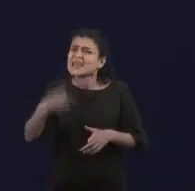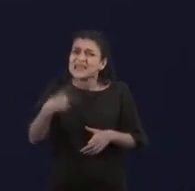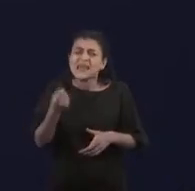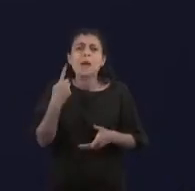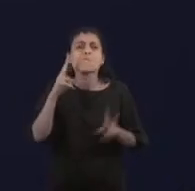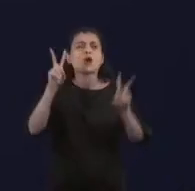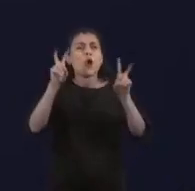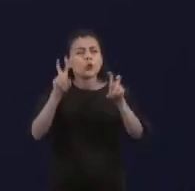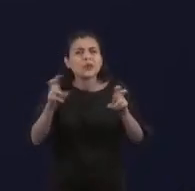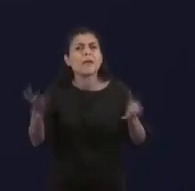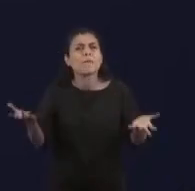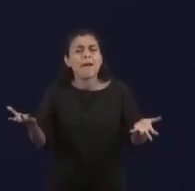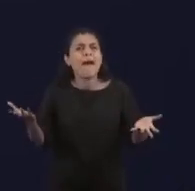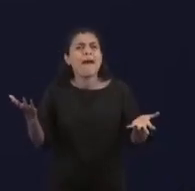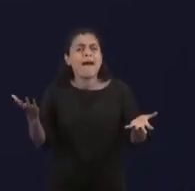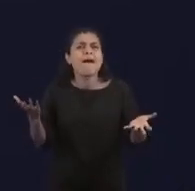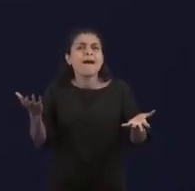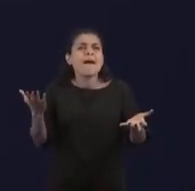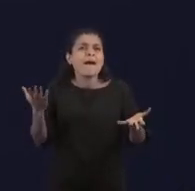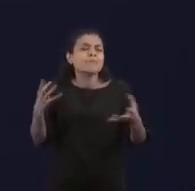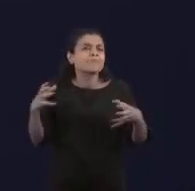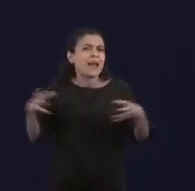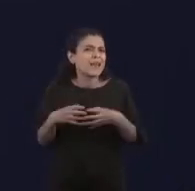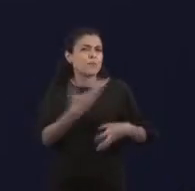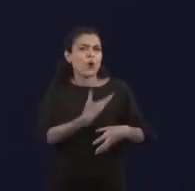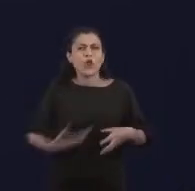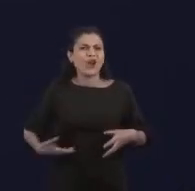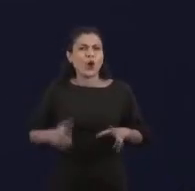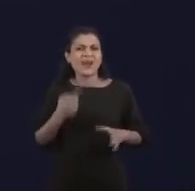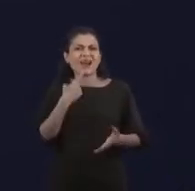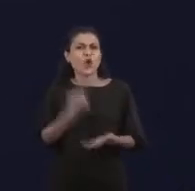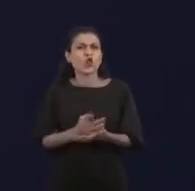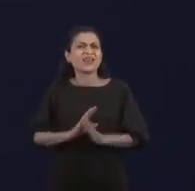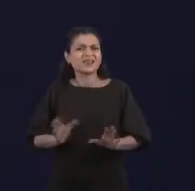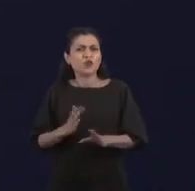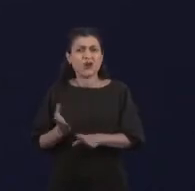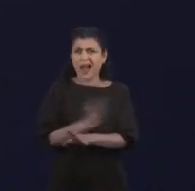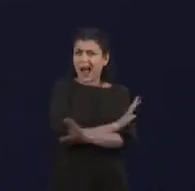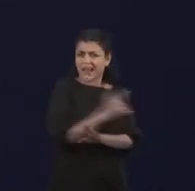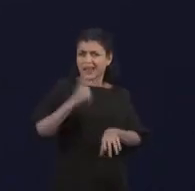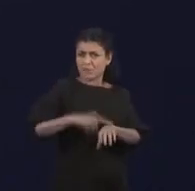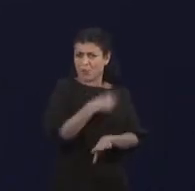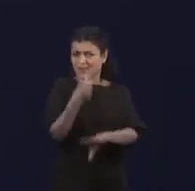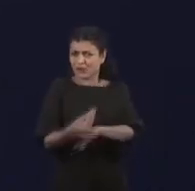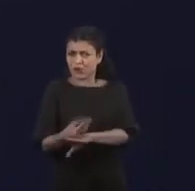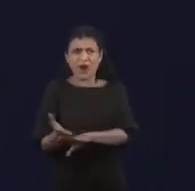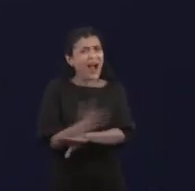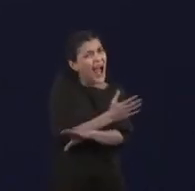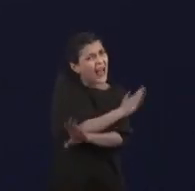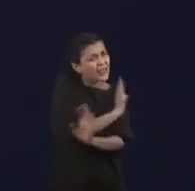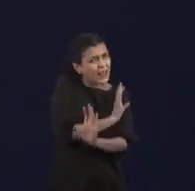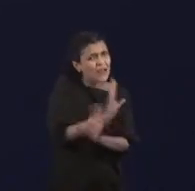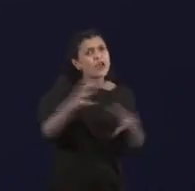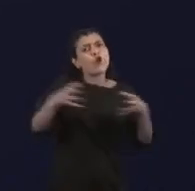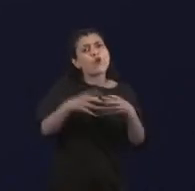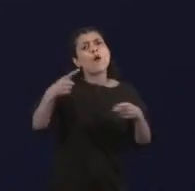una postura de este gobierno e incluso antes de asumir e incluso antes